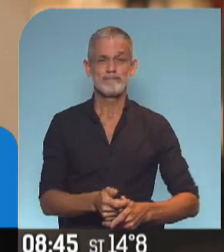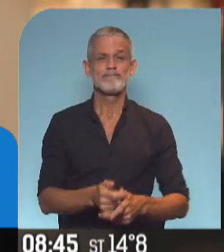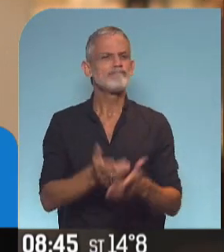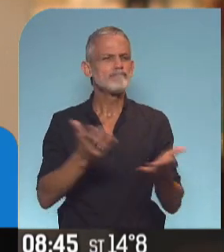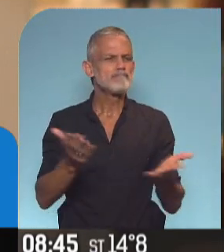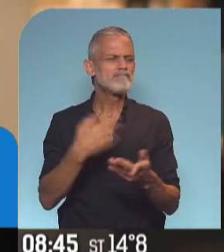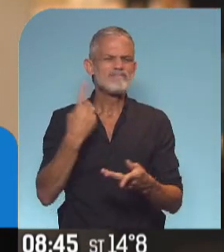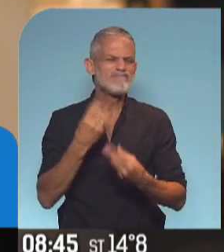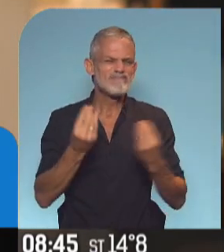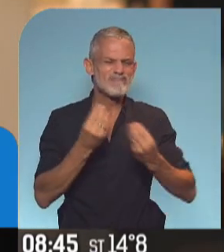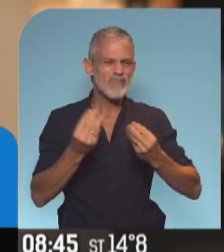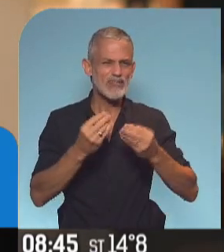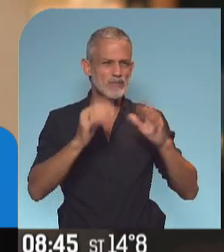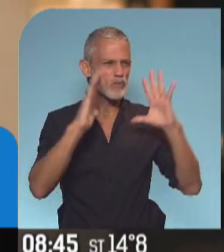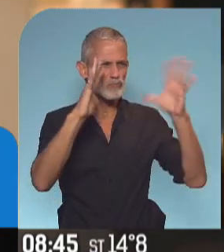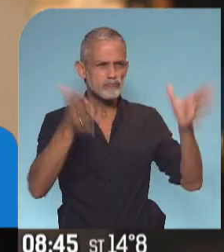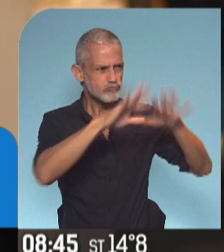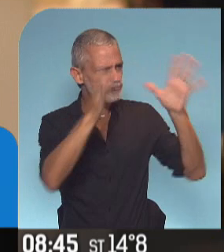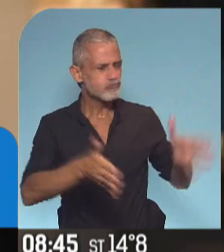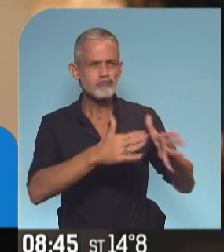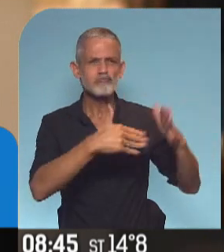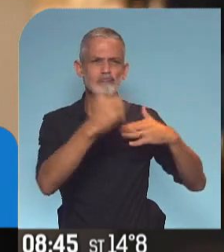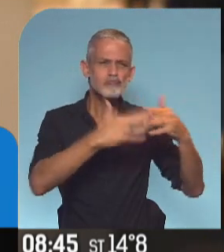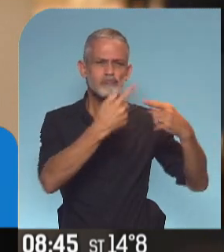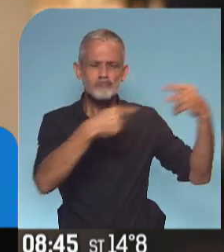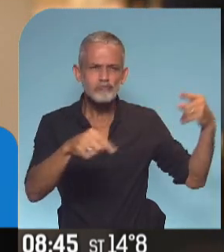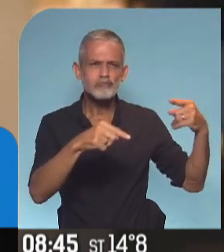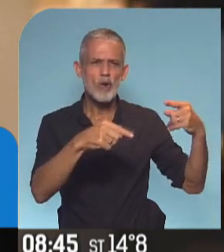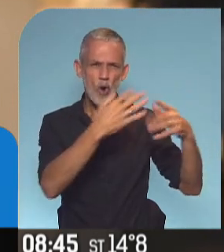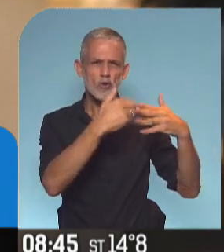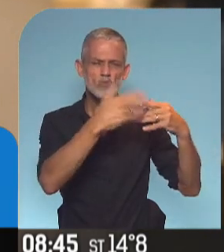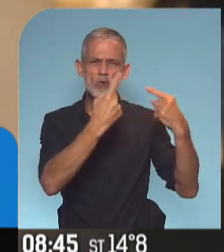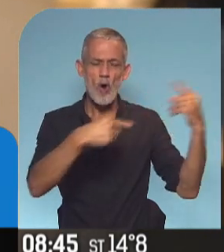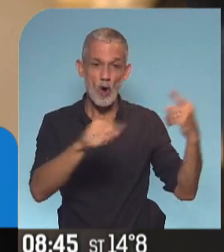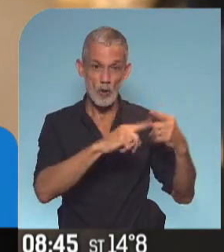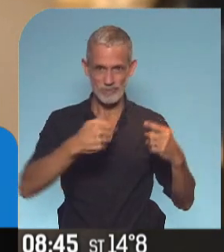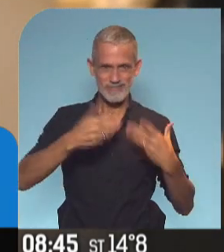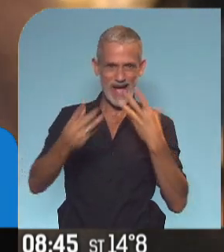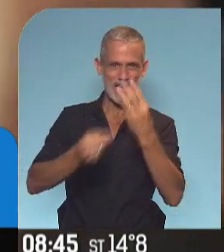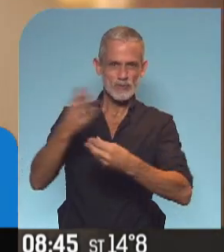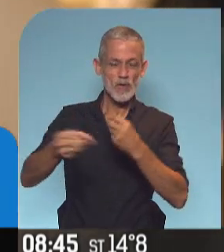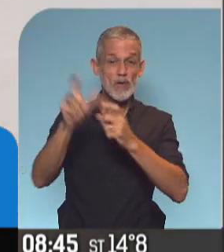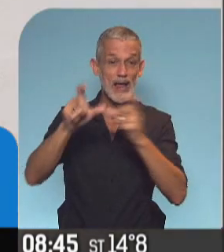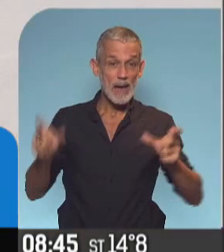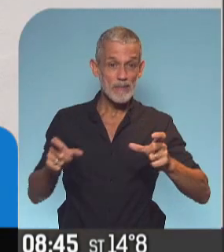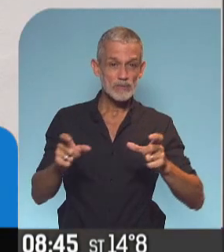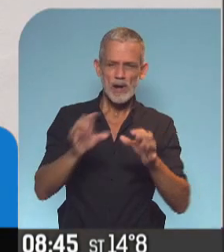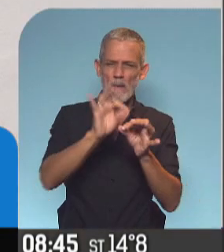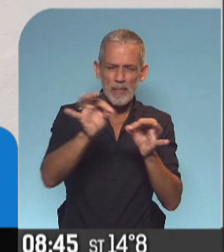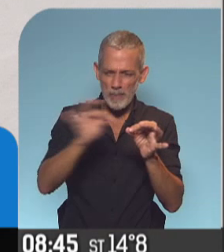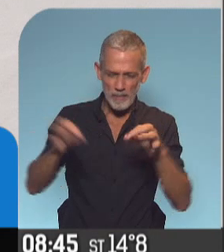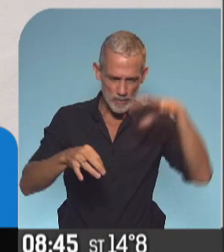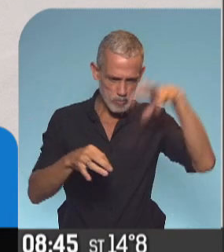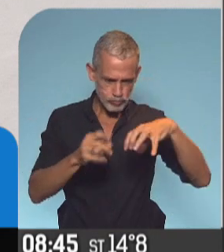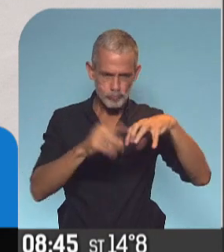básicamente lo que hacemos en los corralones es ayudar a todas las personas cercanas a dónde están instalados los